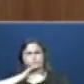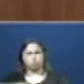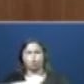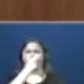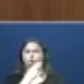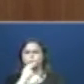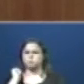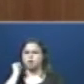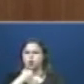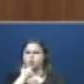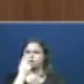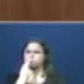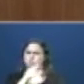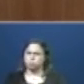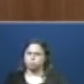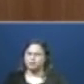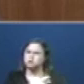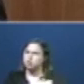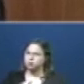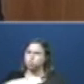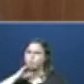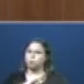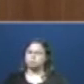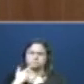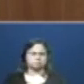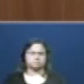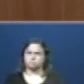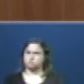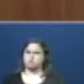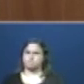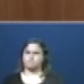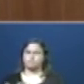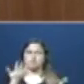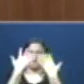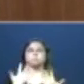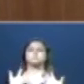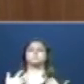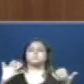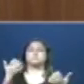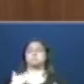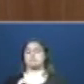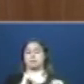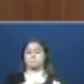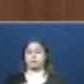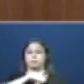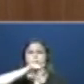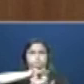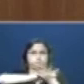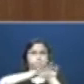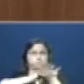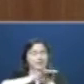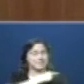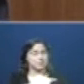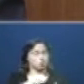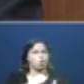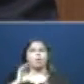compromisos pactados En esta materia señorías como señalé al comienzo de mi intervención el funcionamiento de nuestra democracia